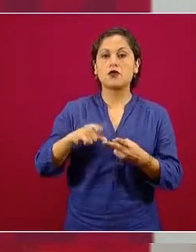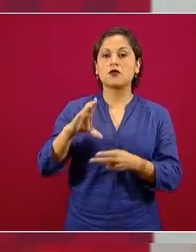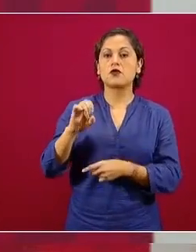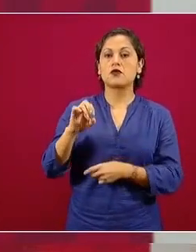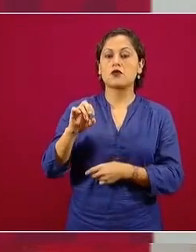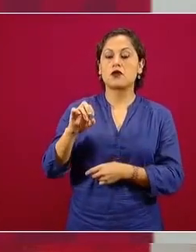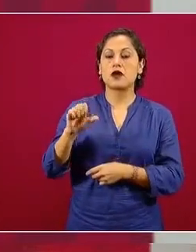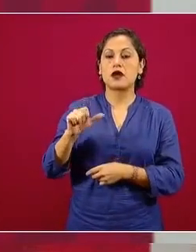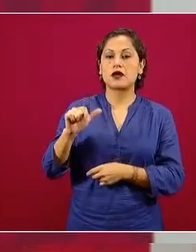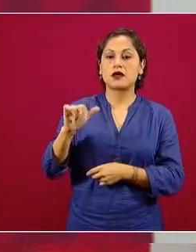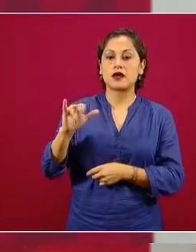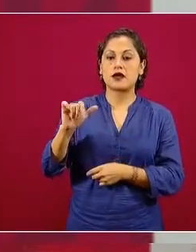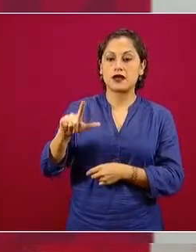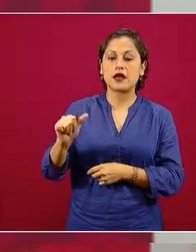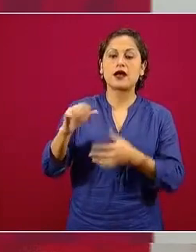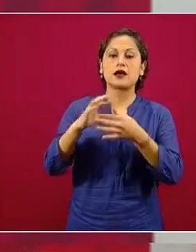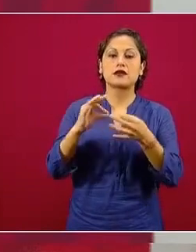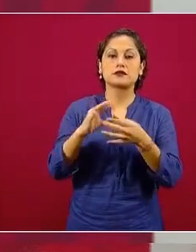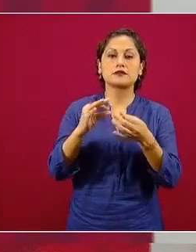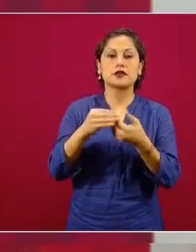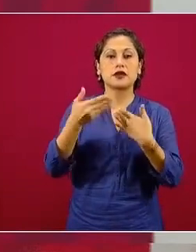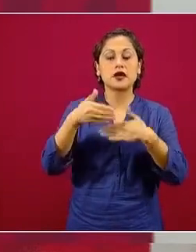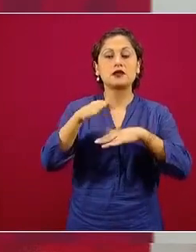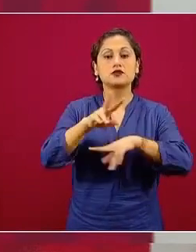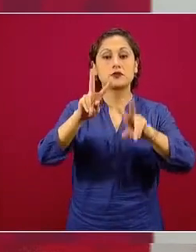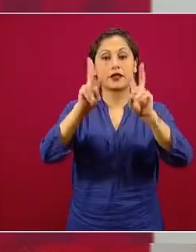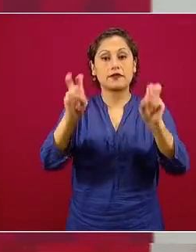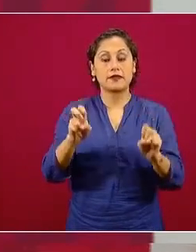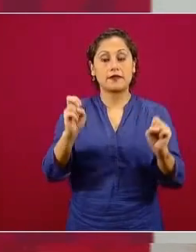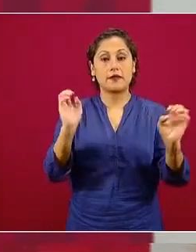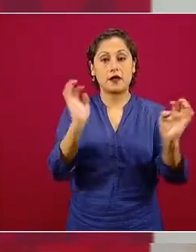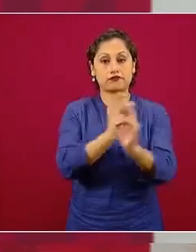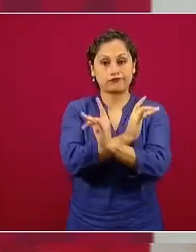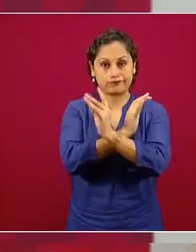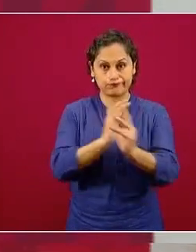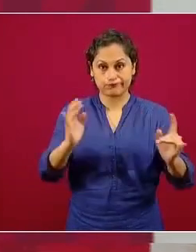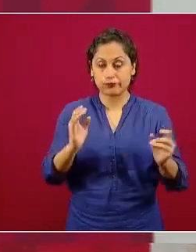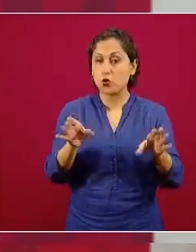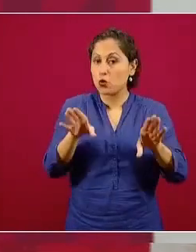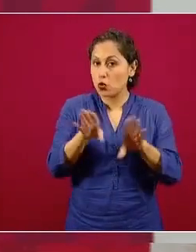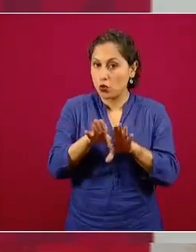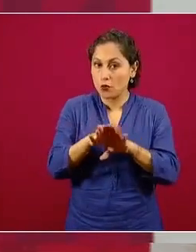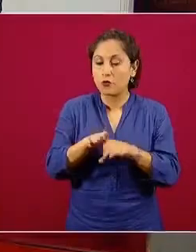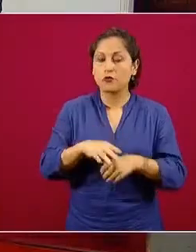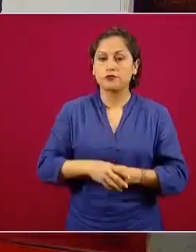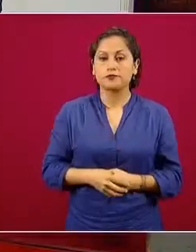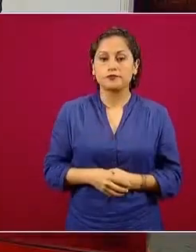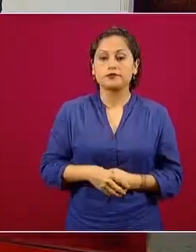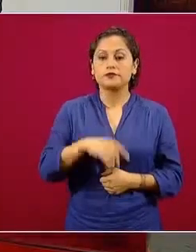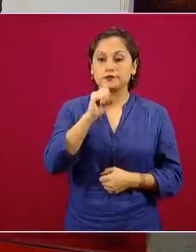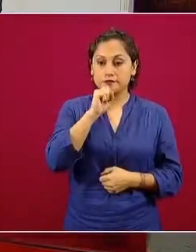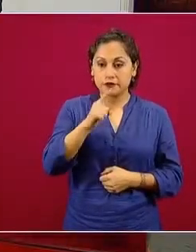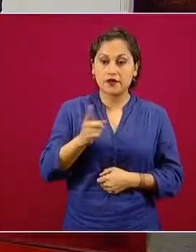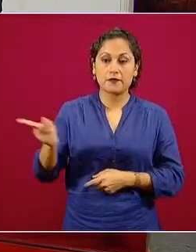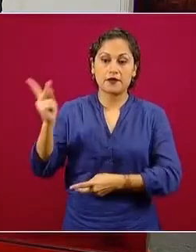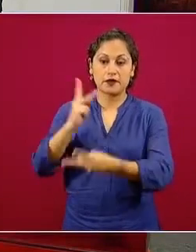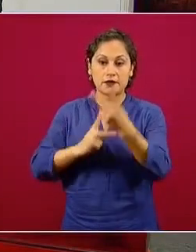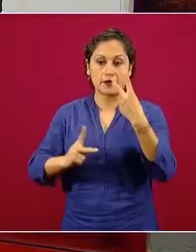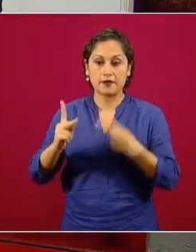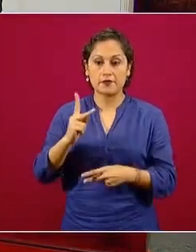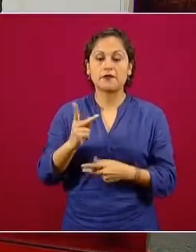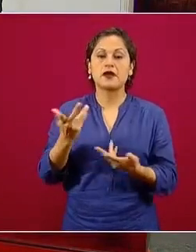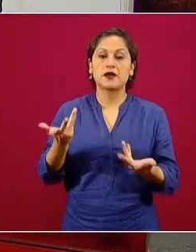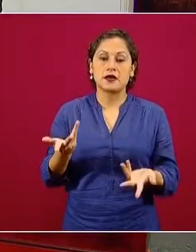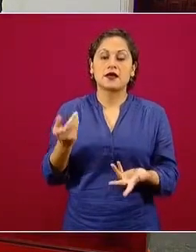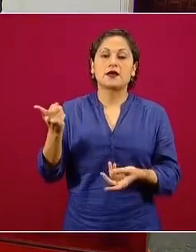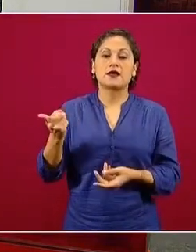sobre la movilidad hoy es martes de movilidad y nos acompañe nos da mucho gusto el maestro